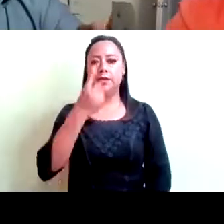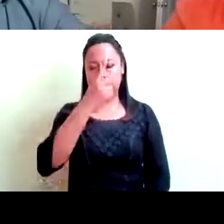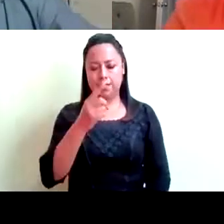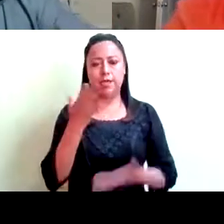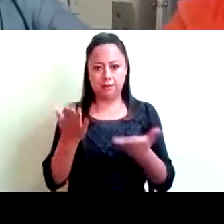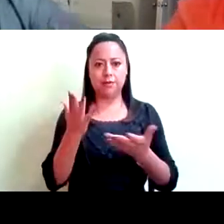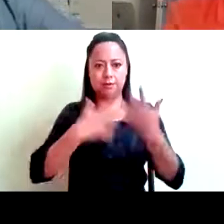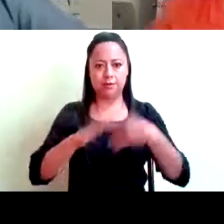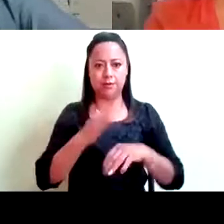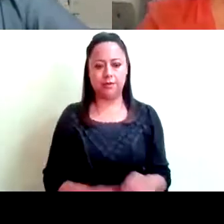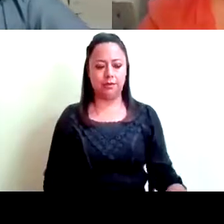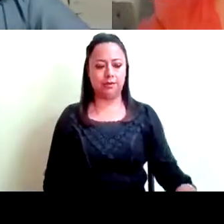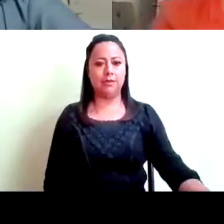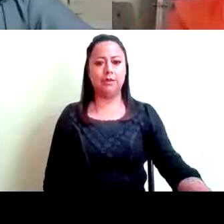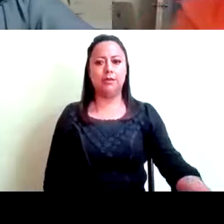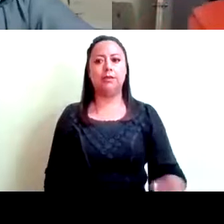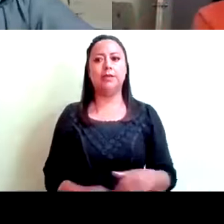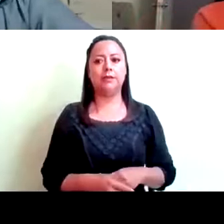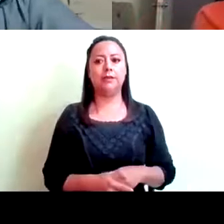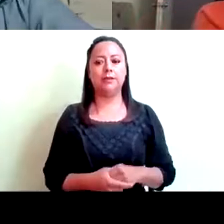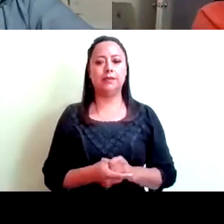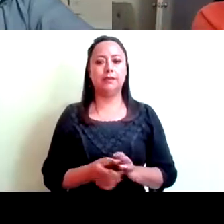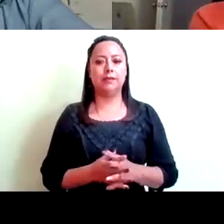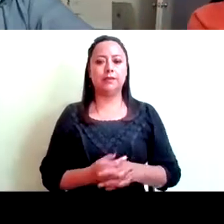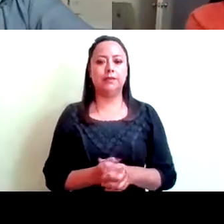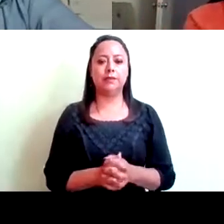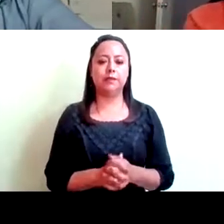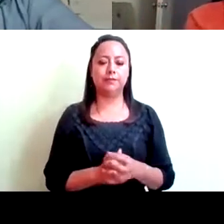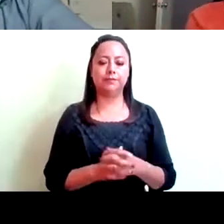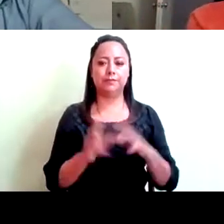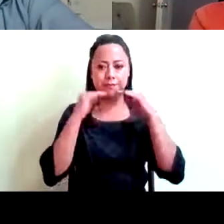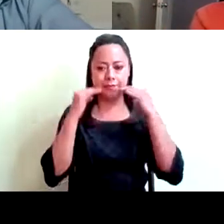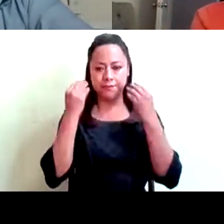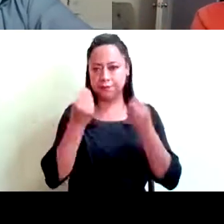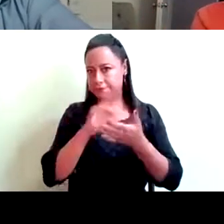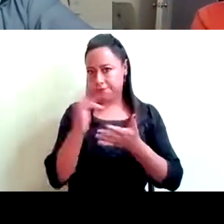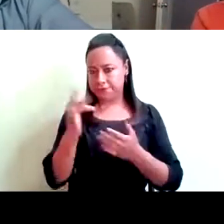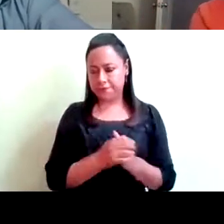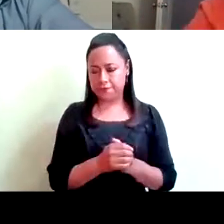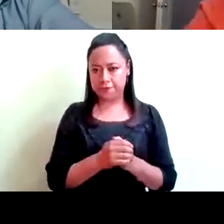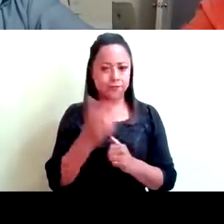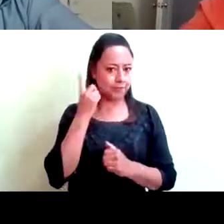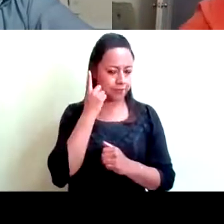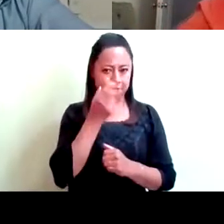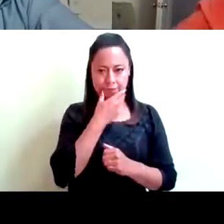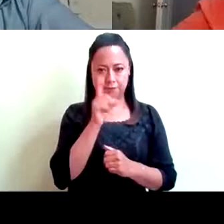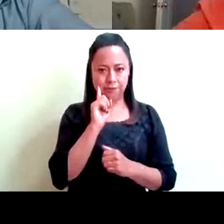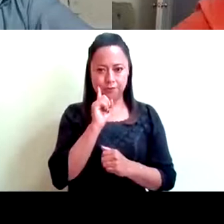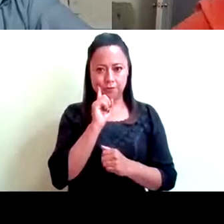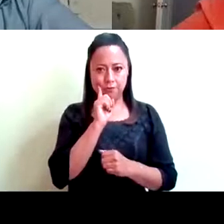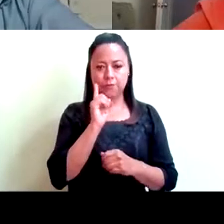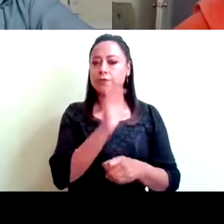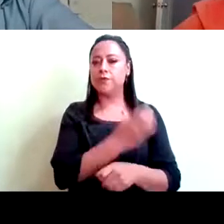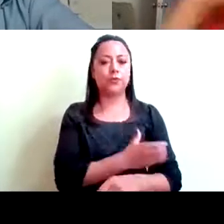Diga usted, pero okay. Yo luego le digo a usted. Ah, ok, muy amable, muchas gracias. Muchas gracias, diputados,